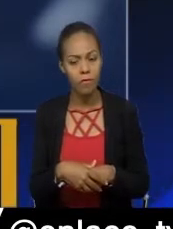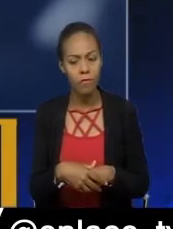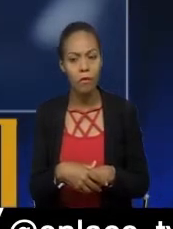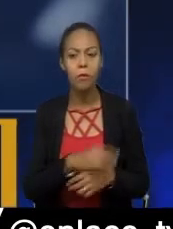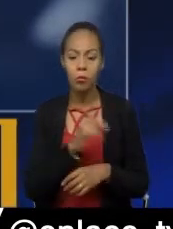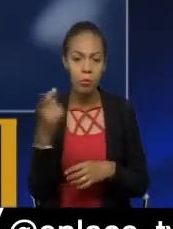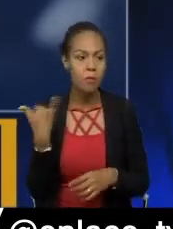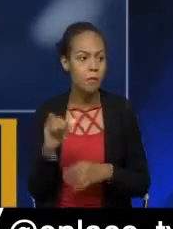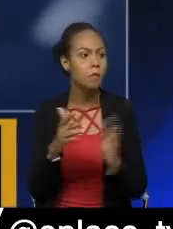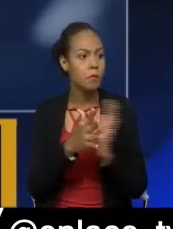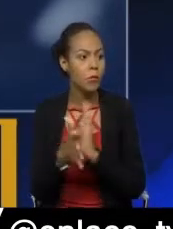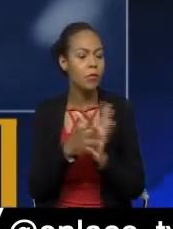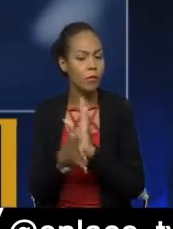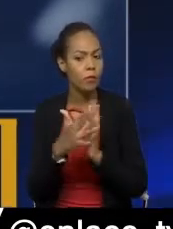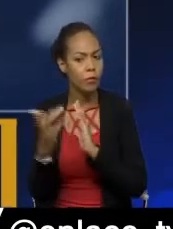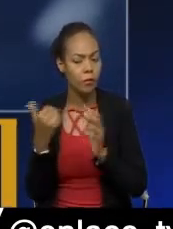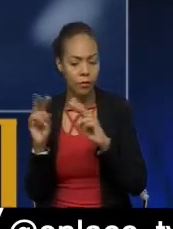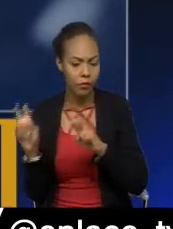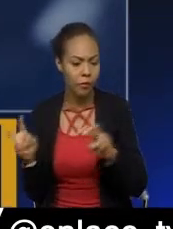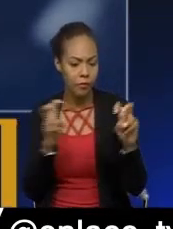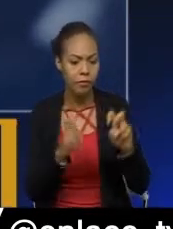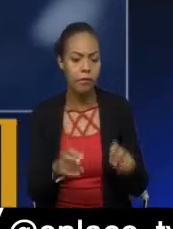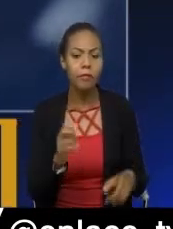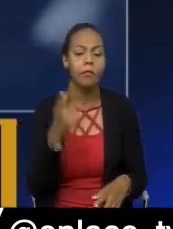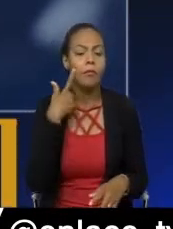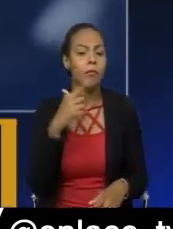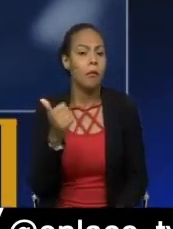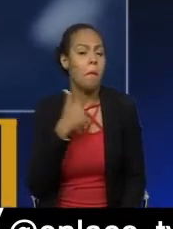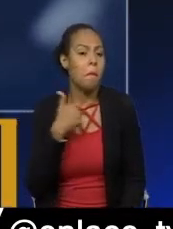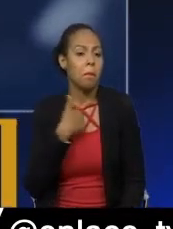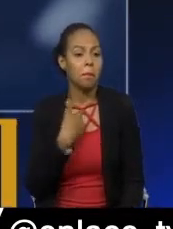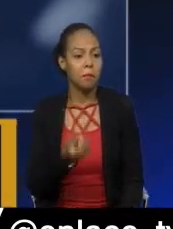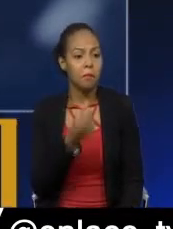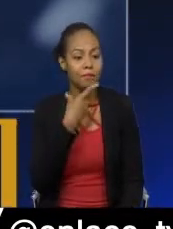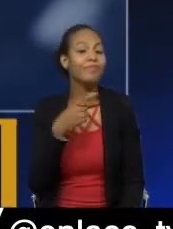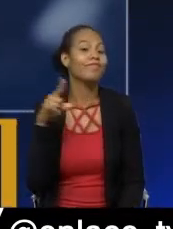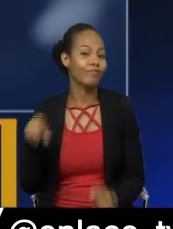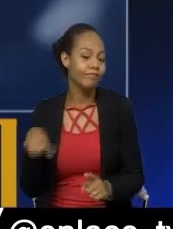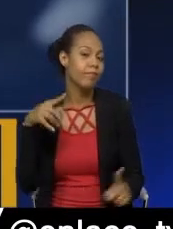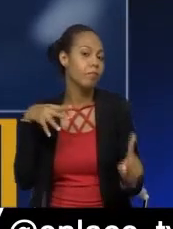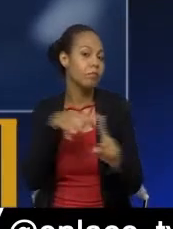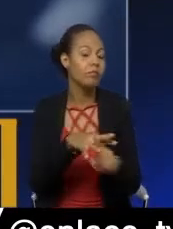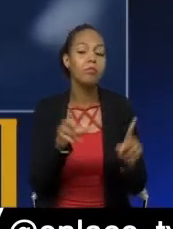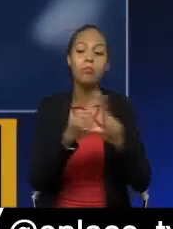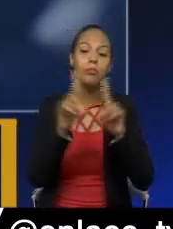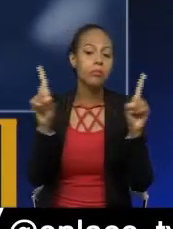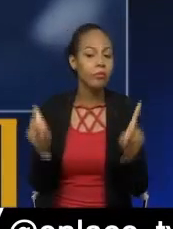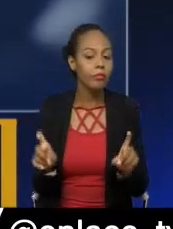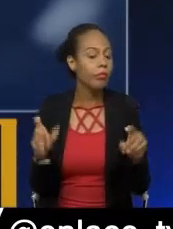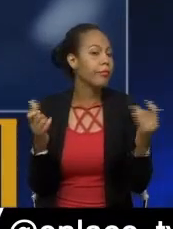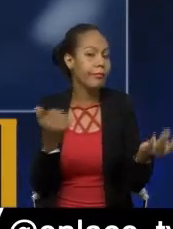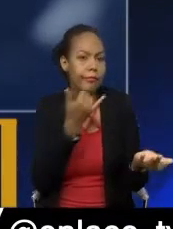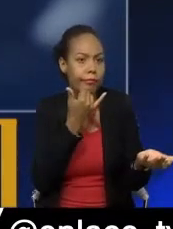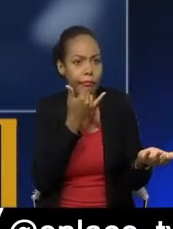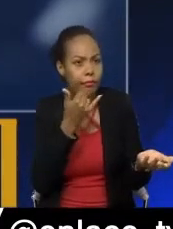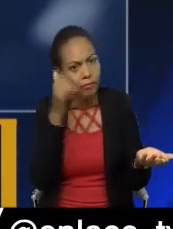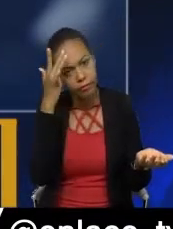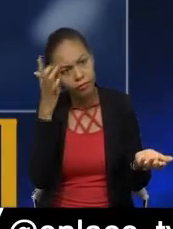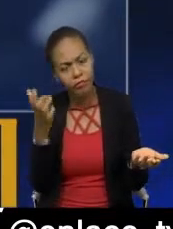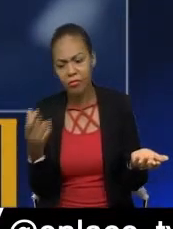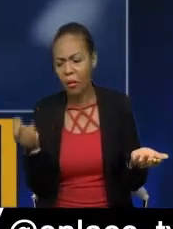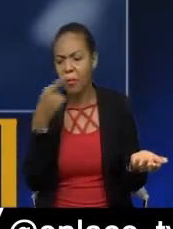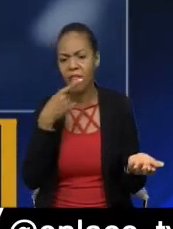dictamen. Inicialmente lo que tenemos es de una automedicación que sea, no sabemos, desconocemos el tipo de